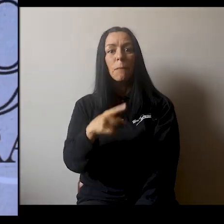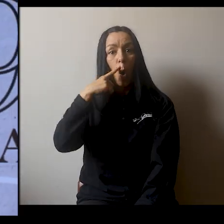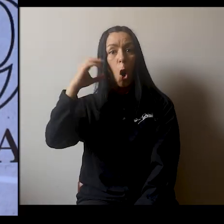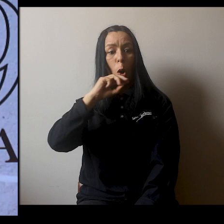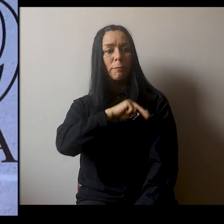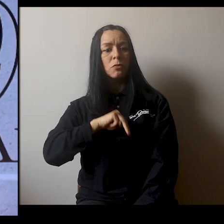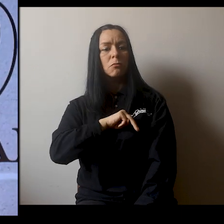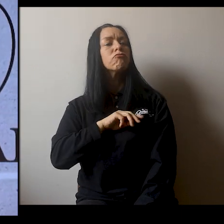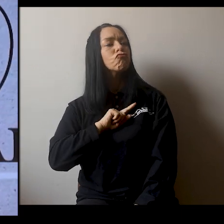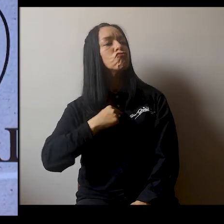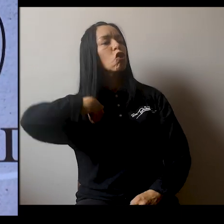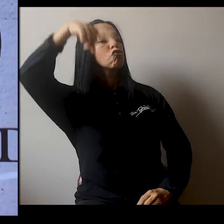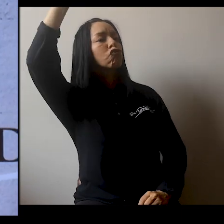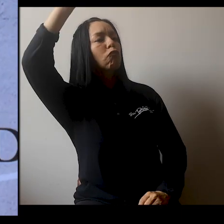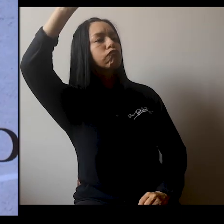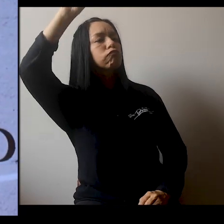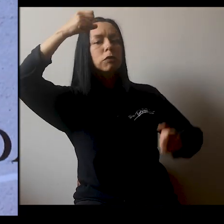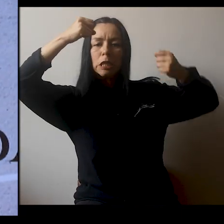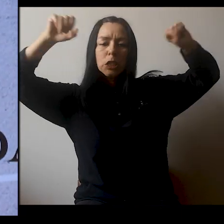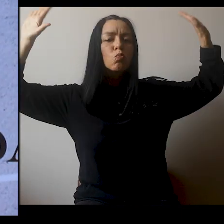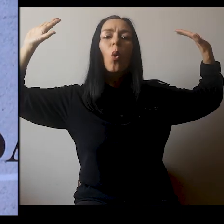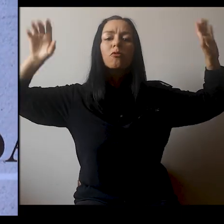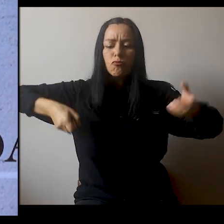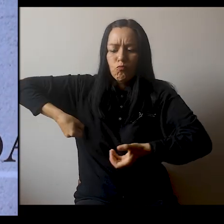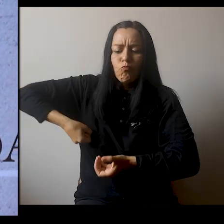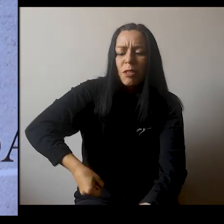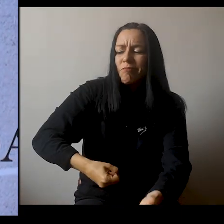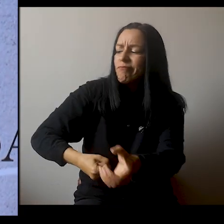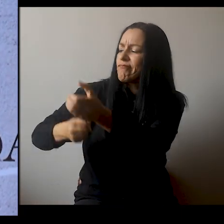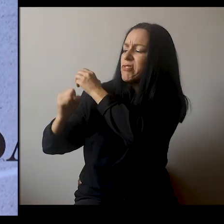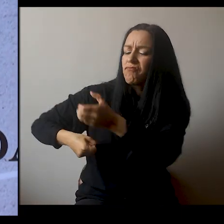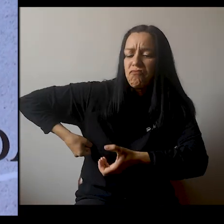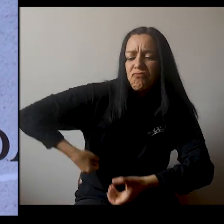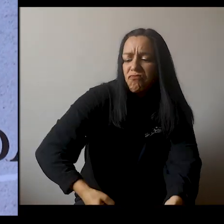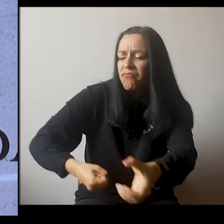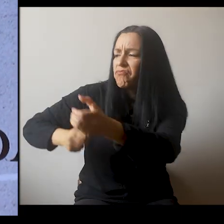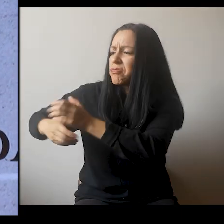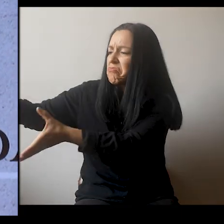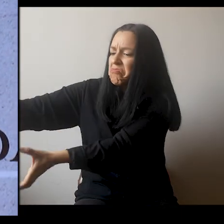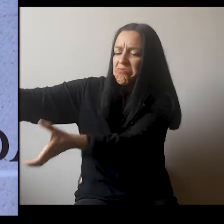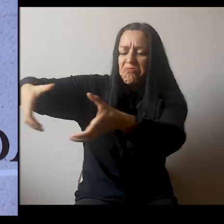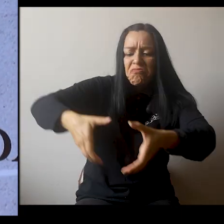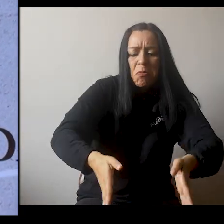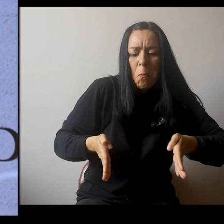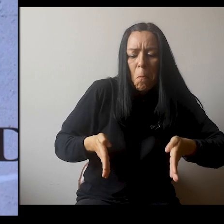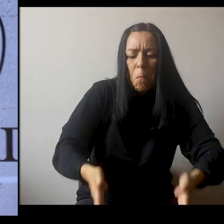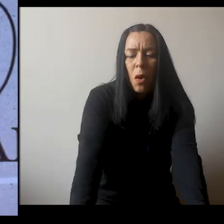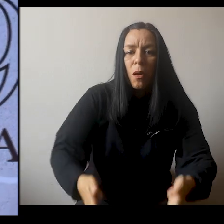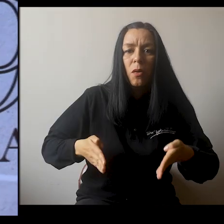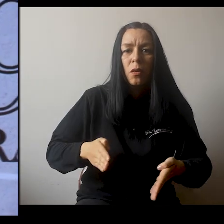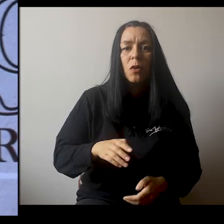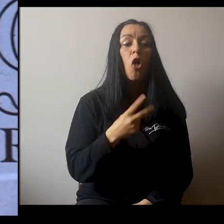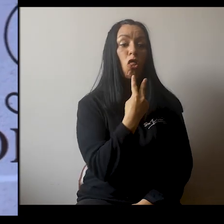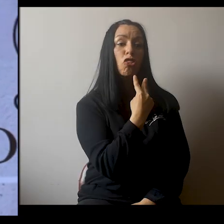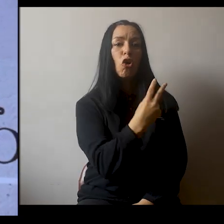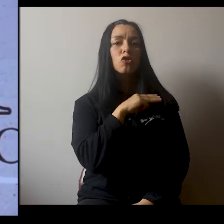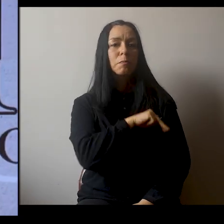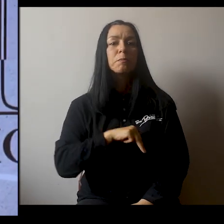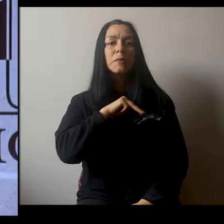estoy dispuesto a enterrar a esos muertos. Y tanto él como otro misionero